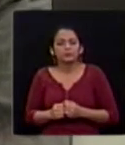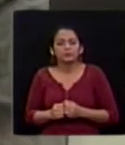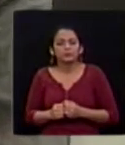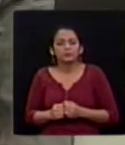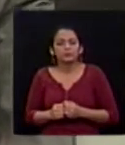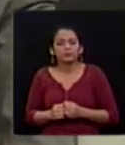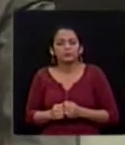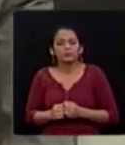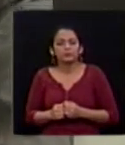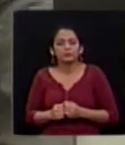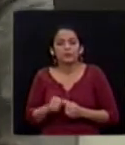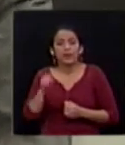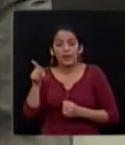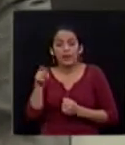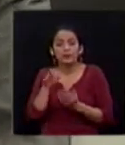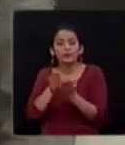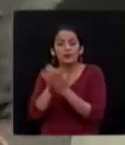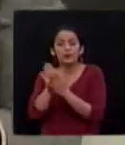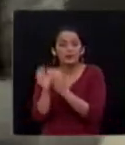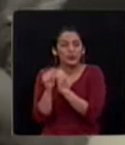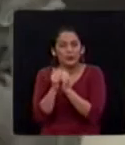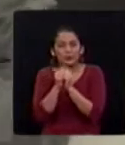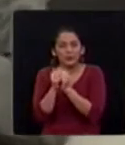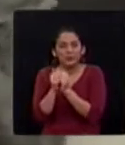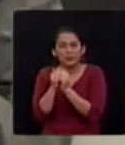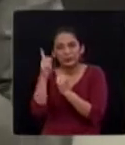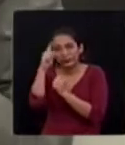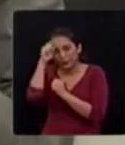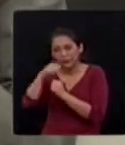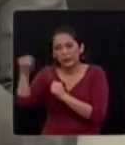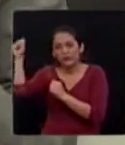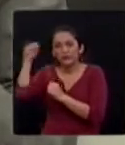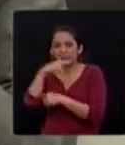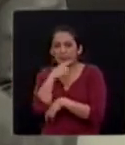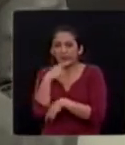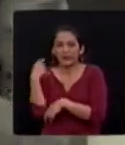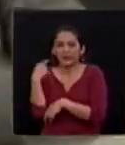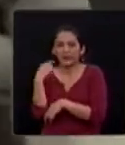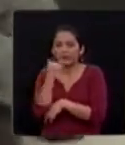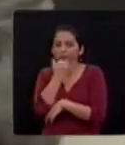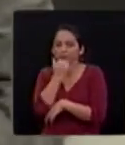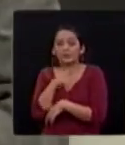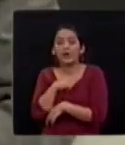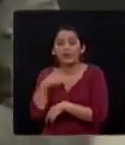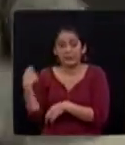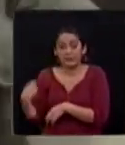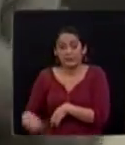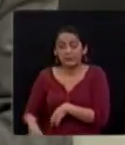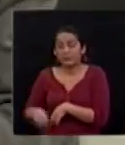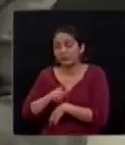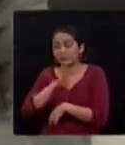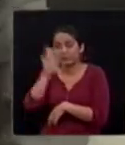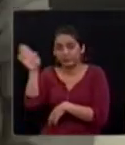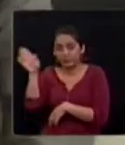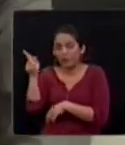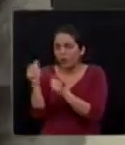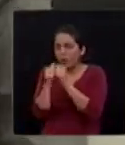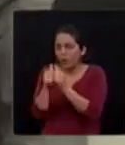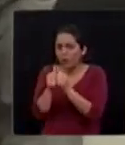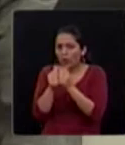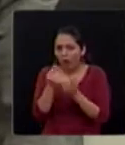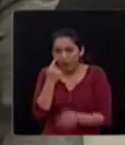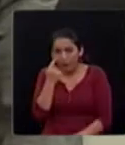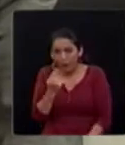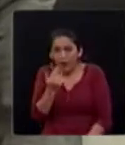en China, que fue su socio en empresas. Es decir, hay suficientes elementos, por lo menos, para que el